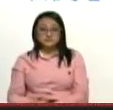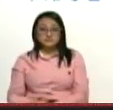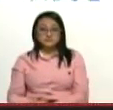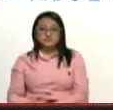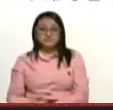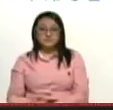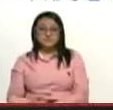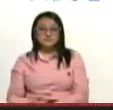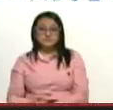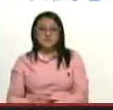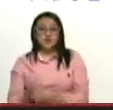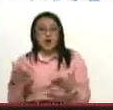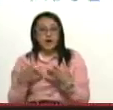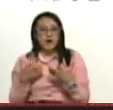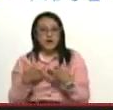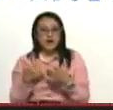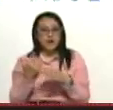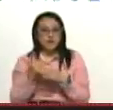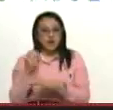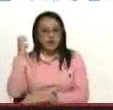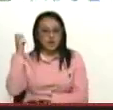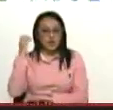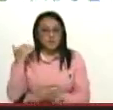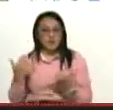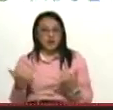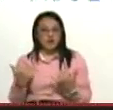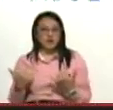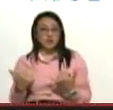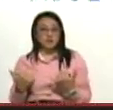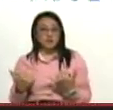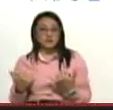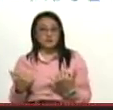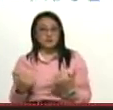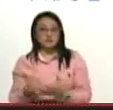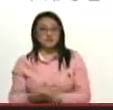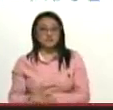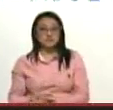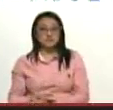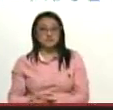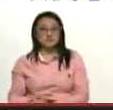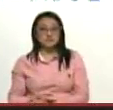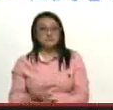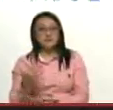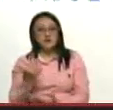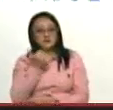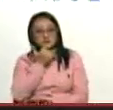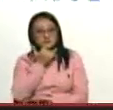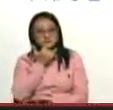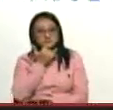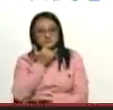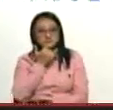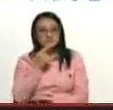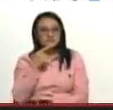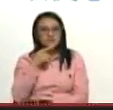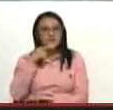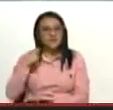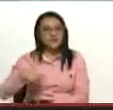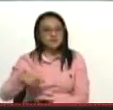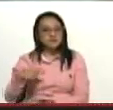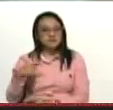con una guerra como la que hay en Europa en este momento qué pasa en Ucrania y